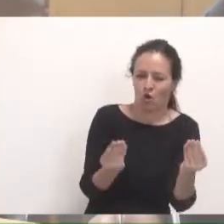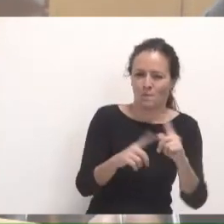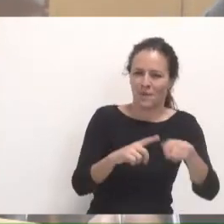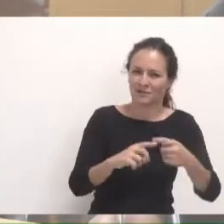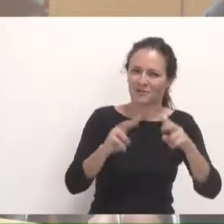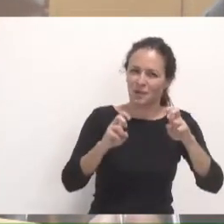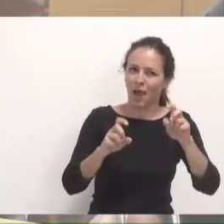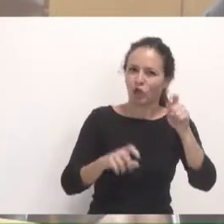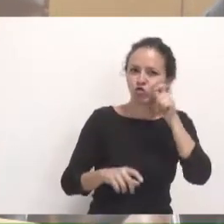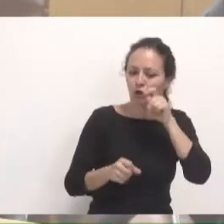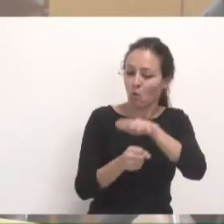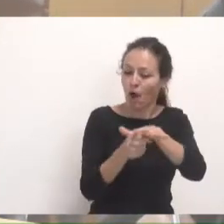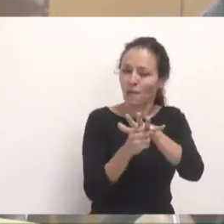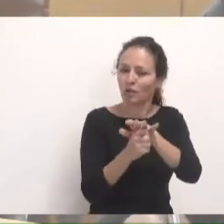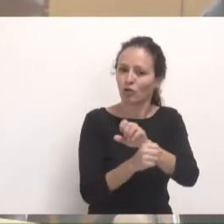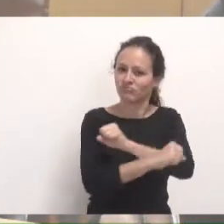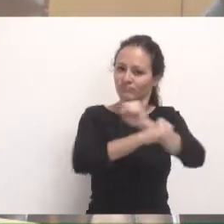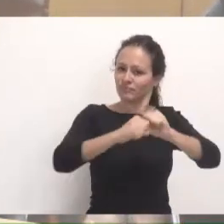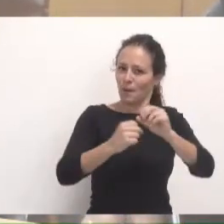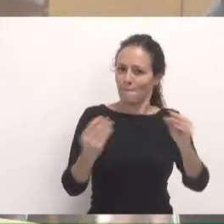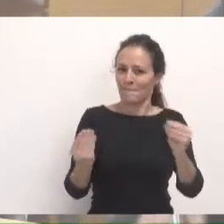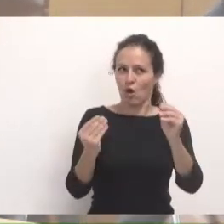ámbito turístico.